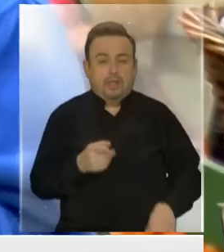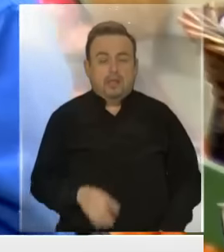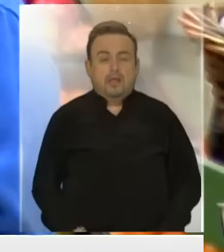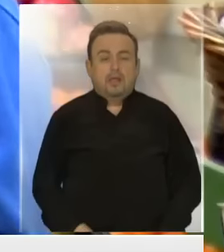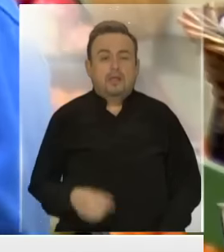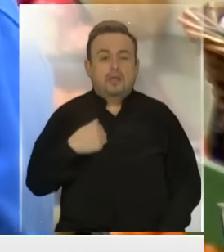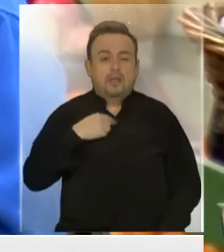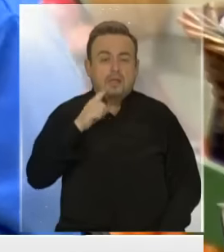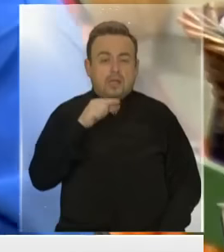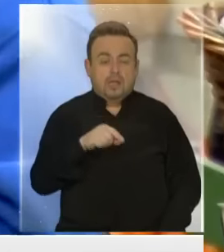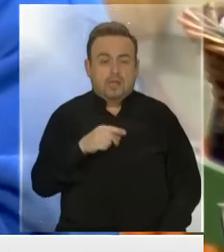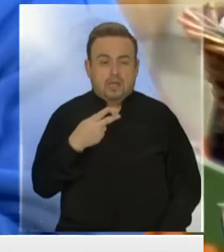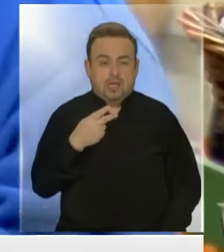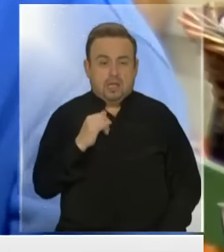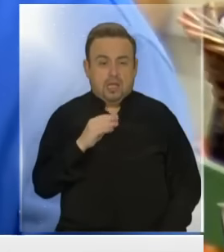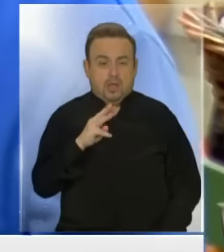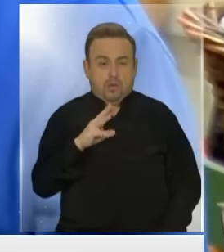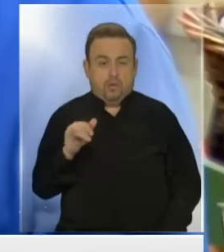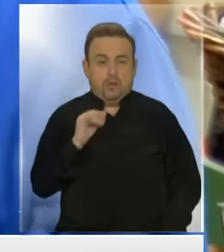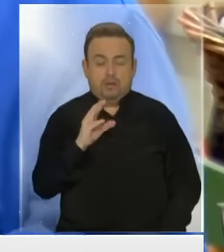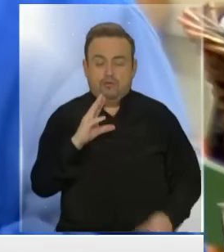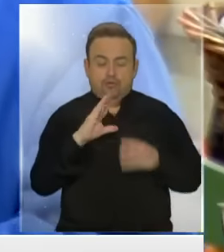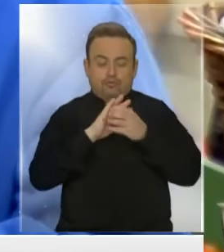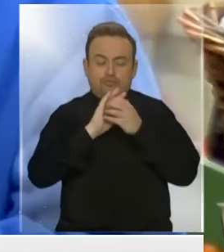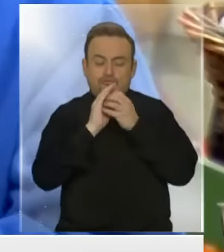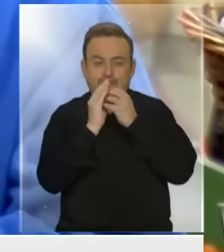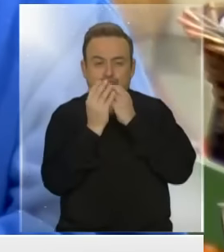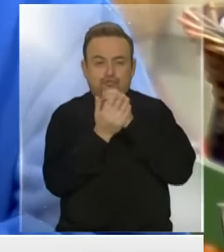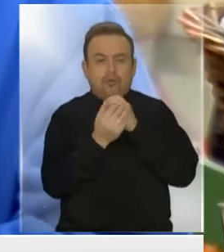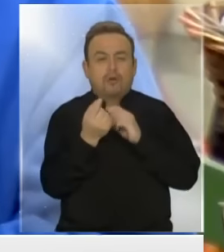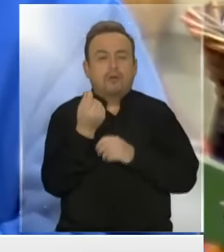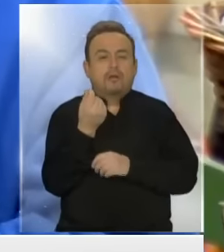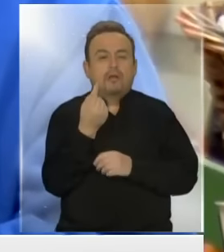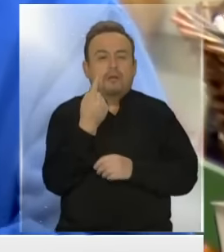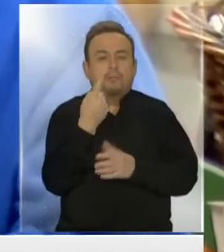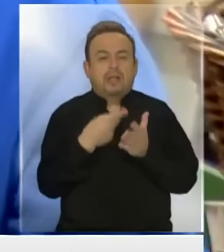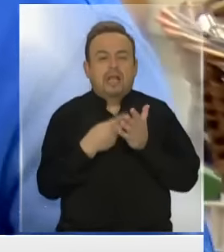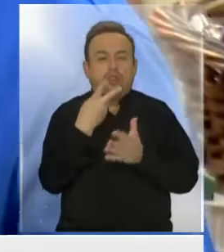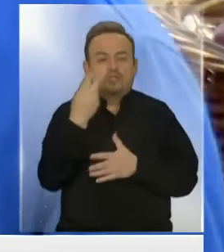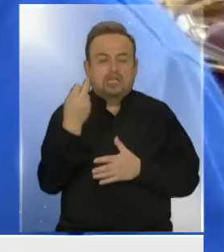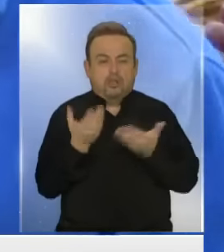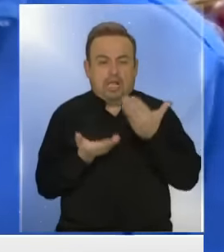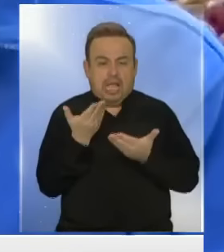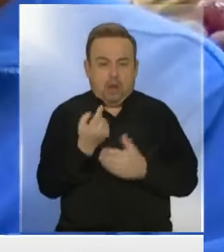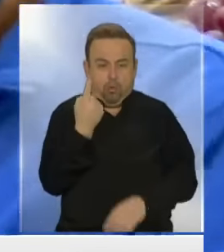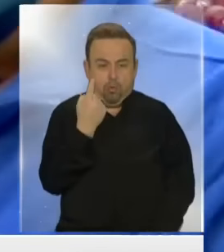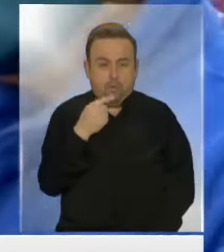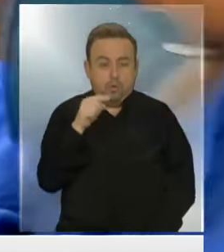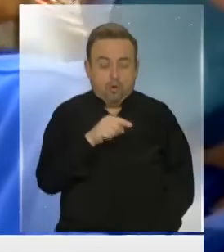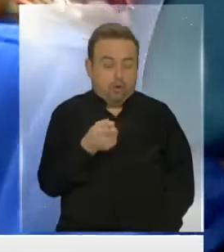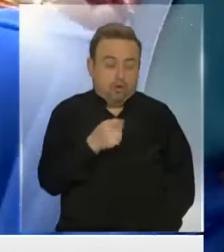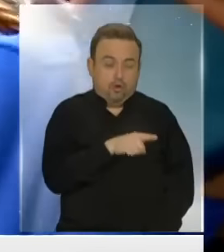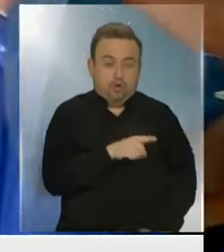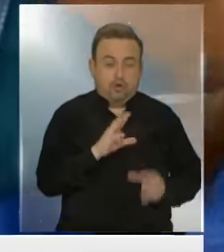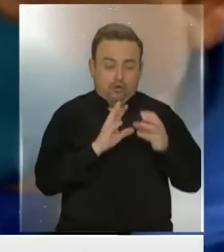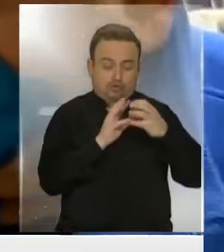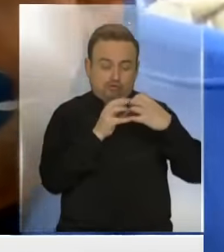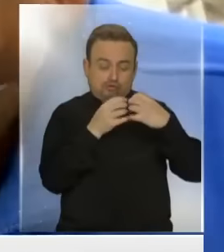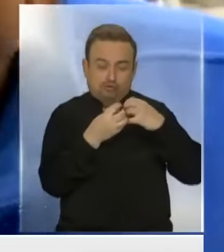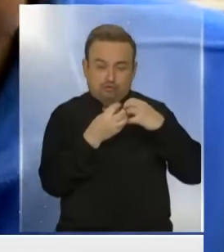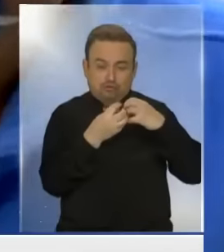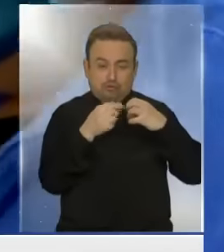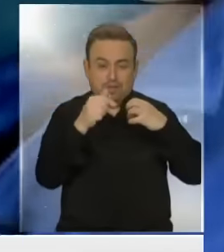Yo tengo este kiwi, que el cilindro vale 1.200 pesos el kilo. Este kiwi, que es riñón,